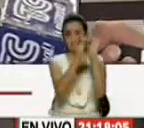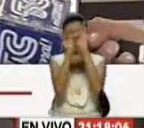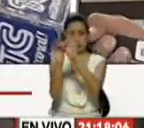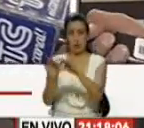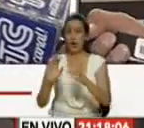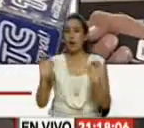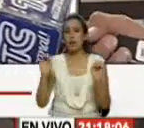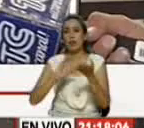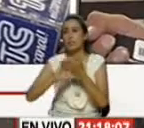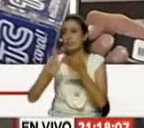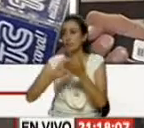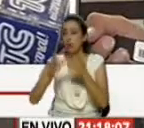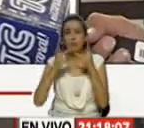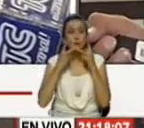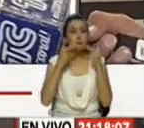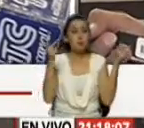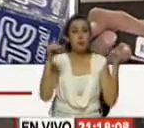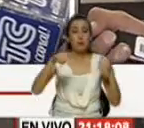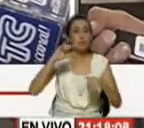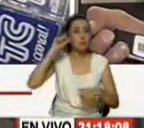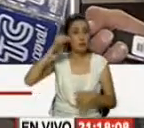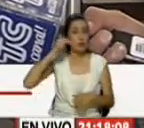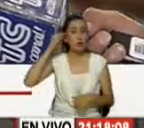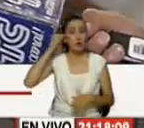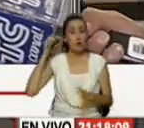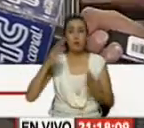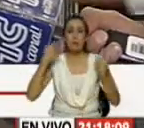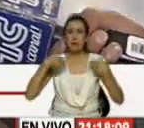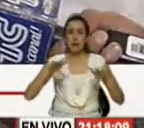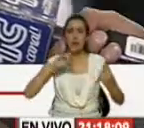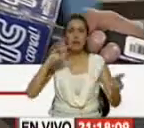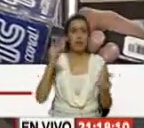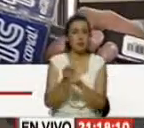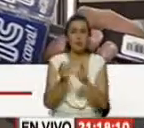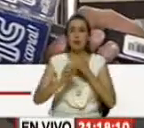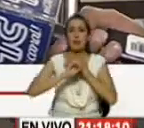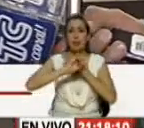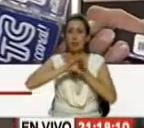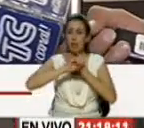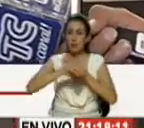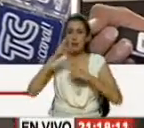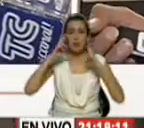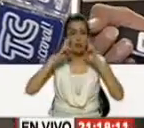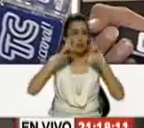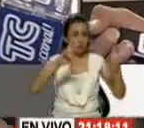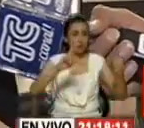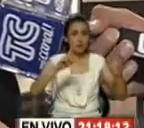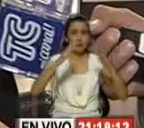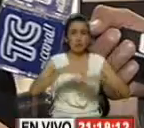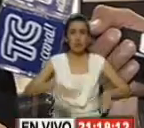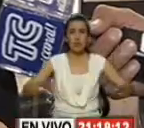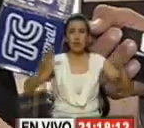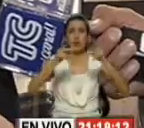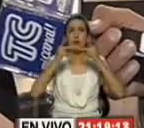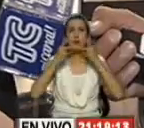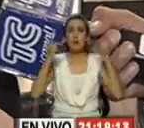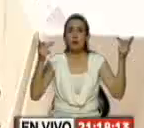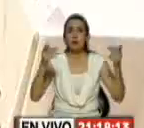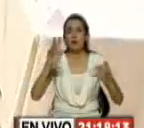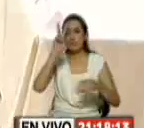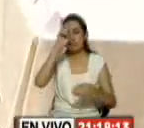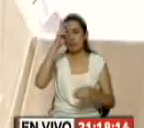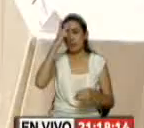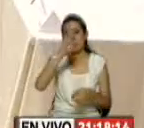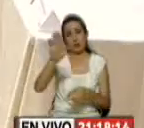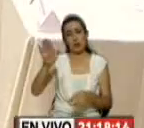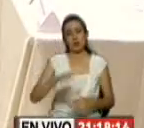disculpas públicas del Estado, que ahora sí en verdad salga una persona del Estado y reconozca que el Estado y el sistema nos falló.